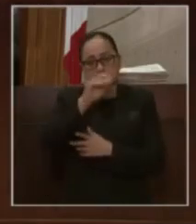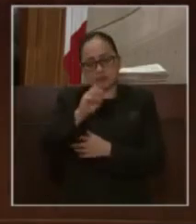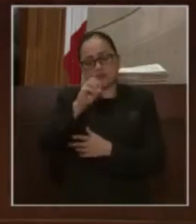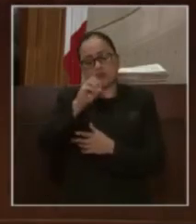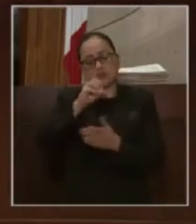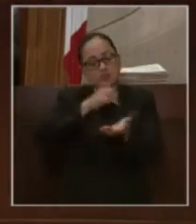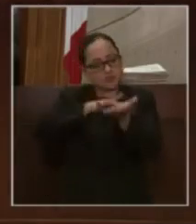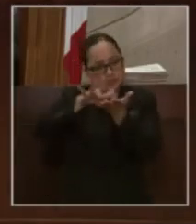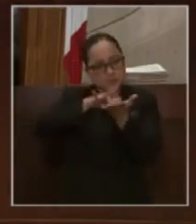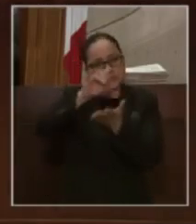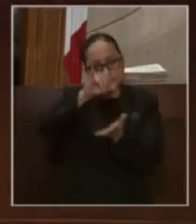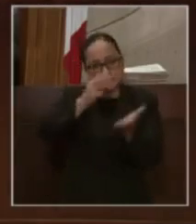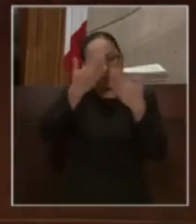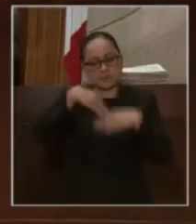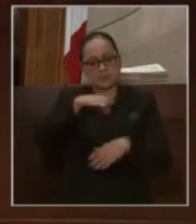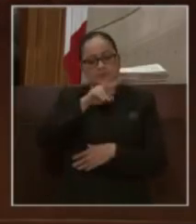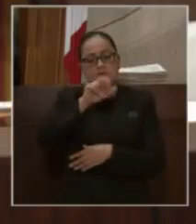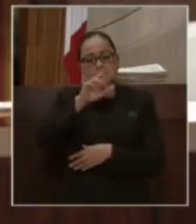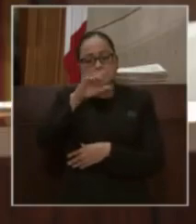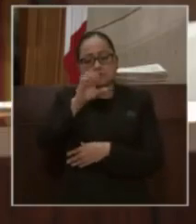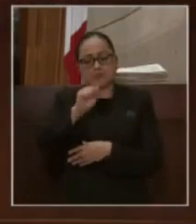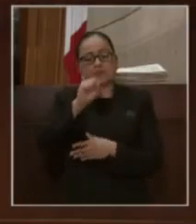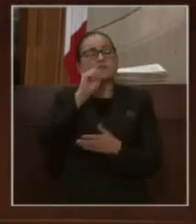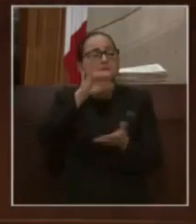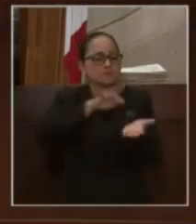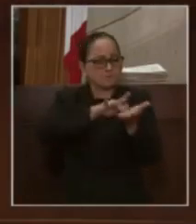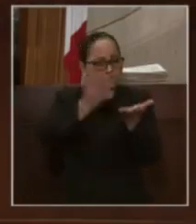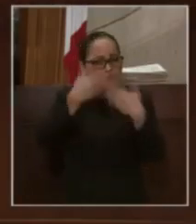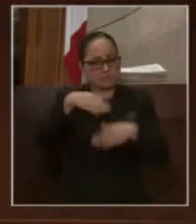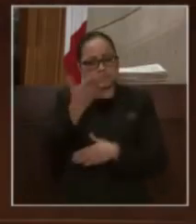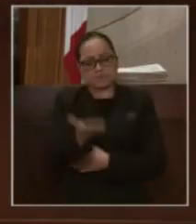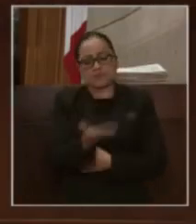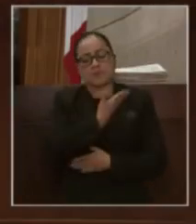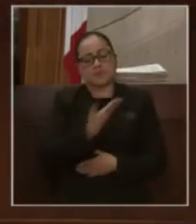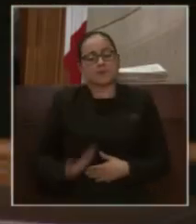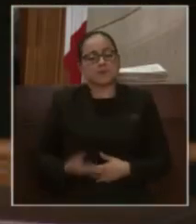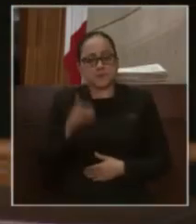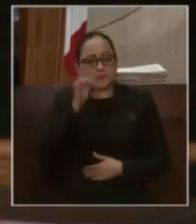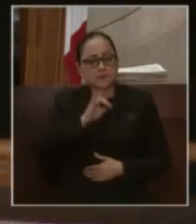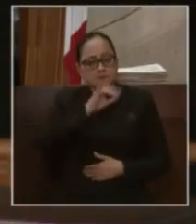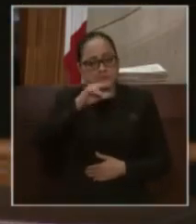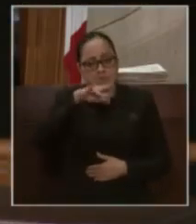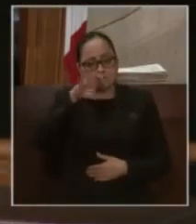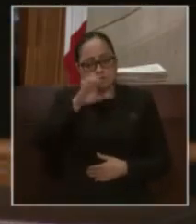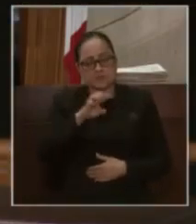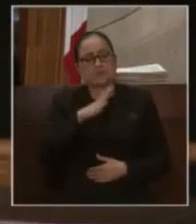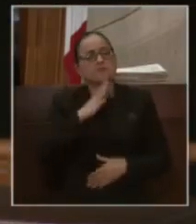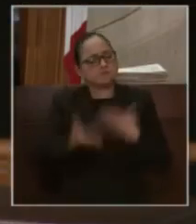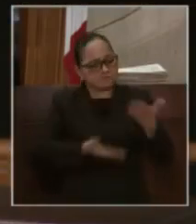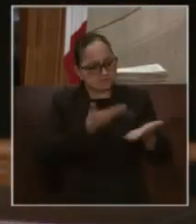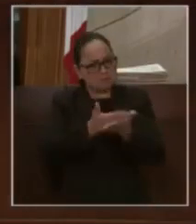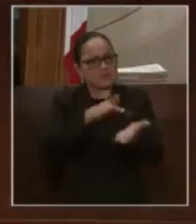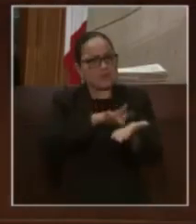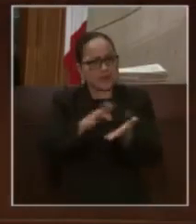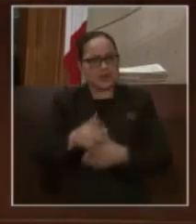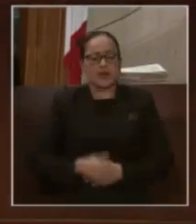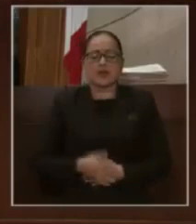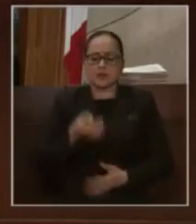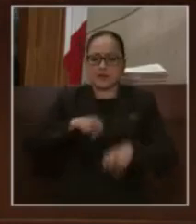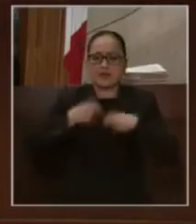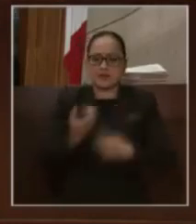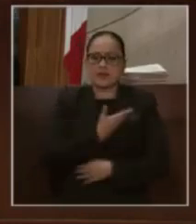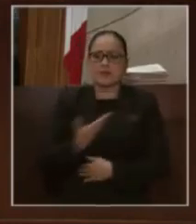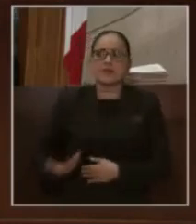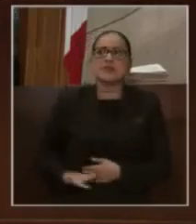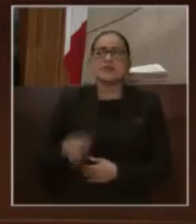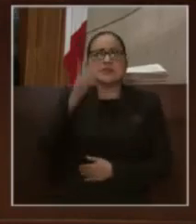favor. Magistrado José Luis Vargas Valdés. A favor. Magistrada Presidenta Yanino Tolar Malasís. Con las propuestas. Magistrada Presidenta, el